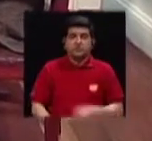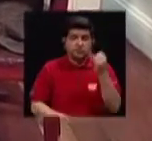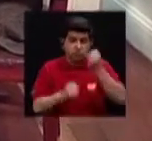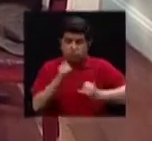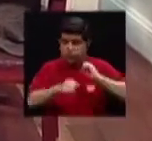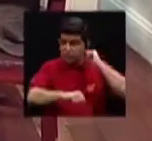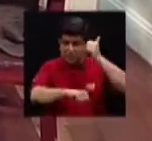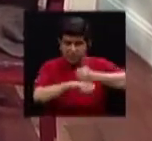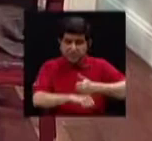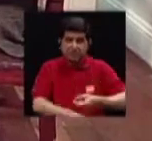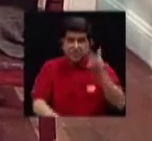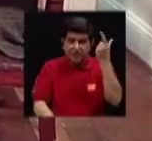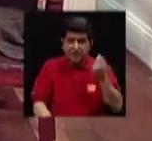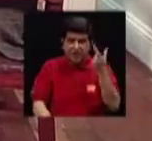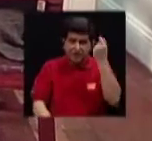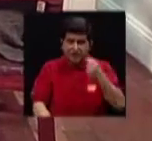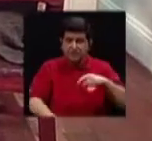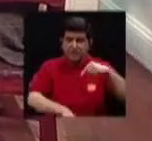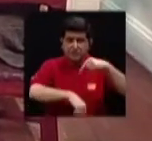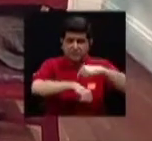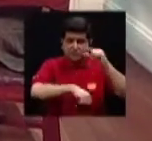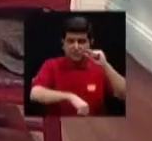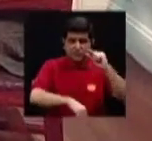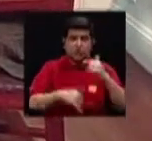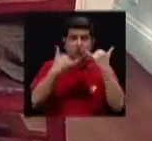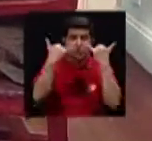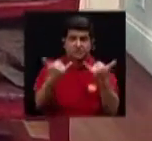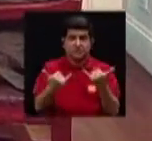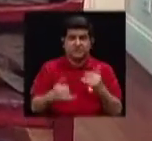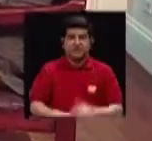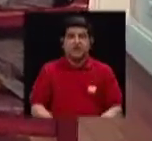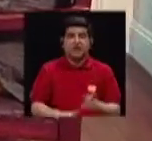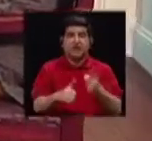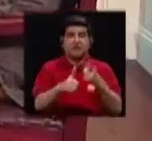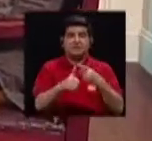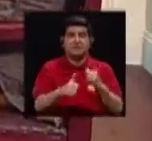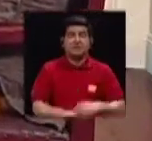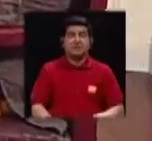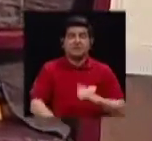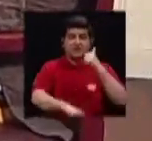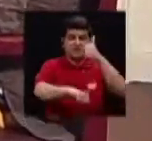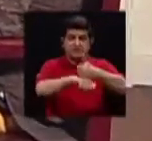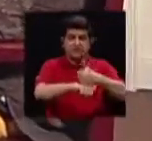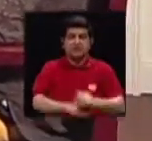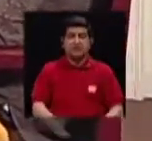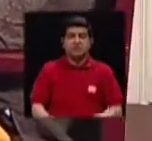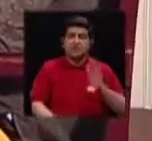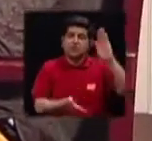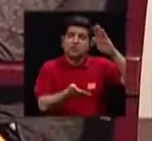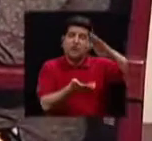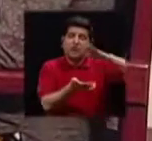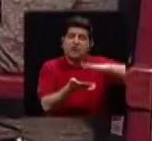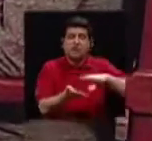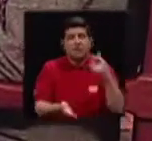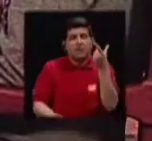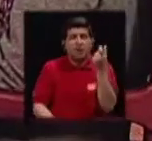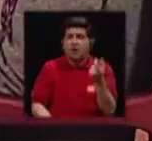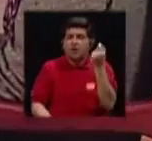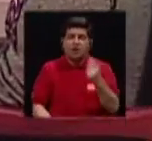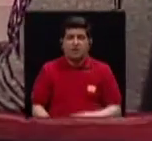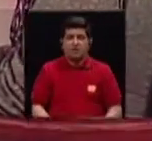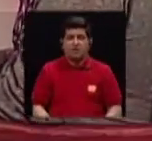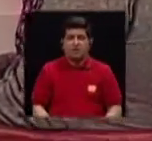la pensión provisional cuando ya viene la primera interposición de un rebajo de pensión, porque la